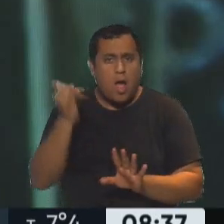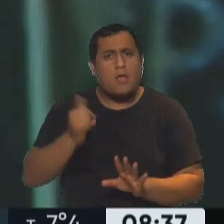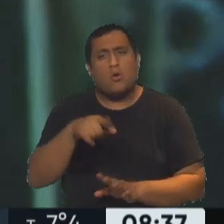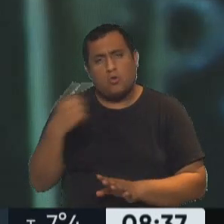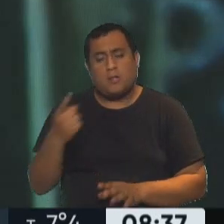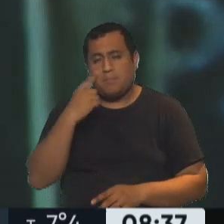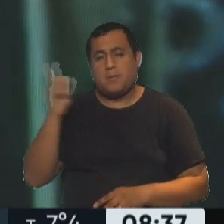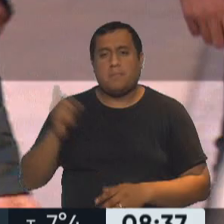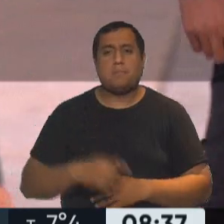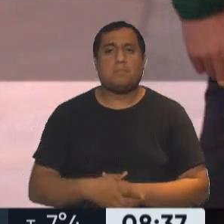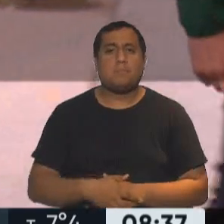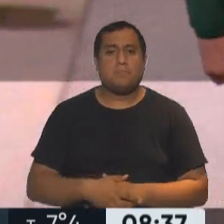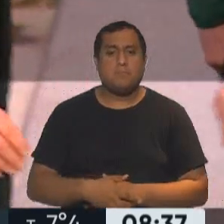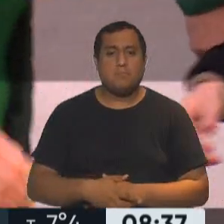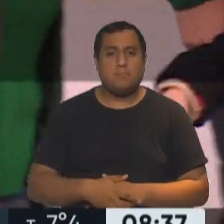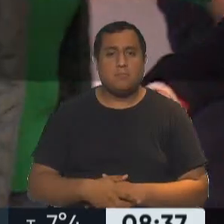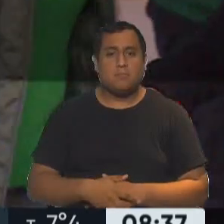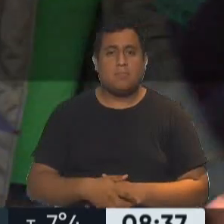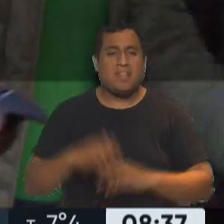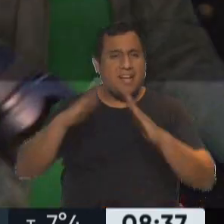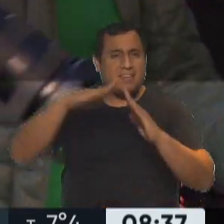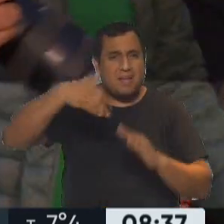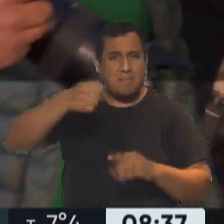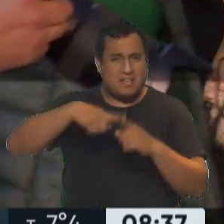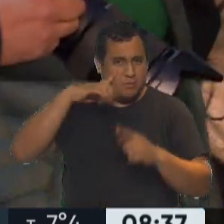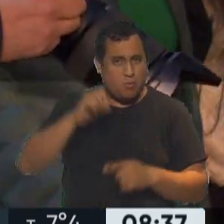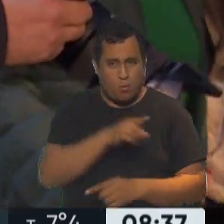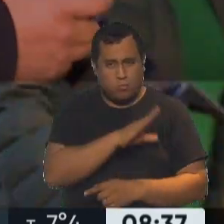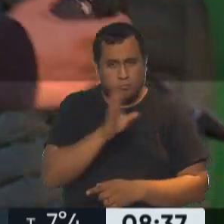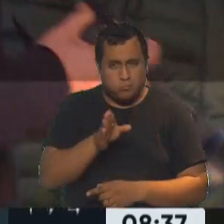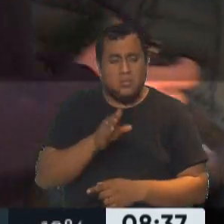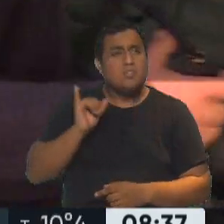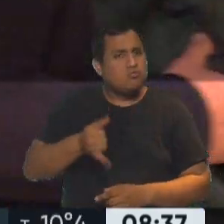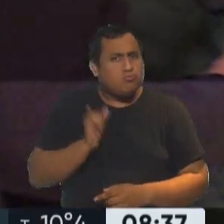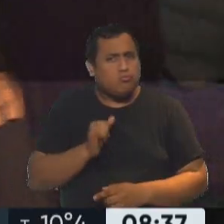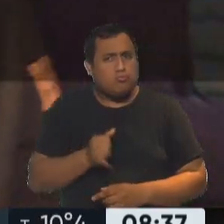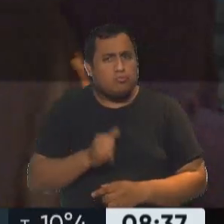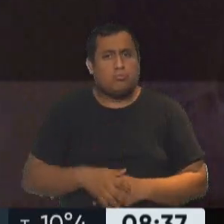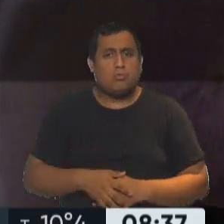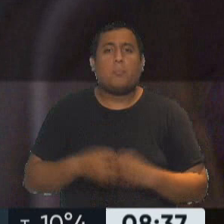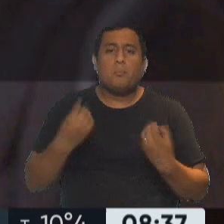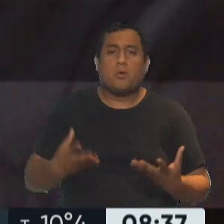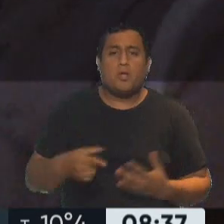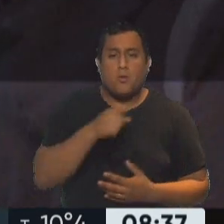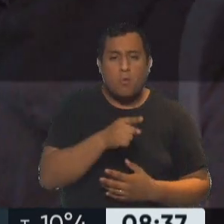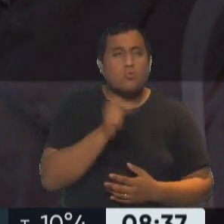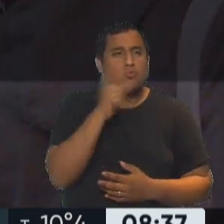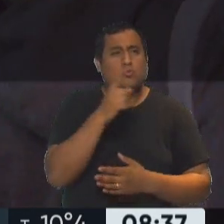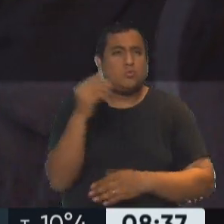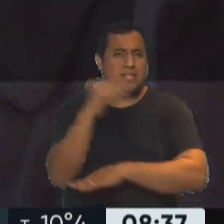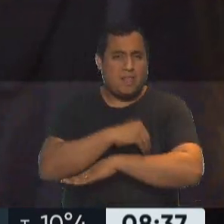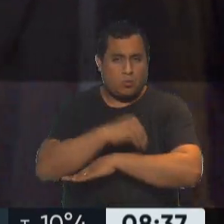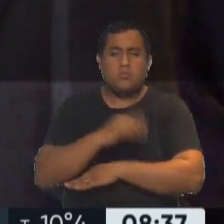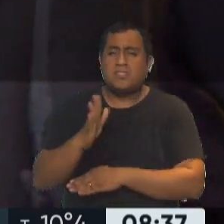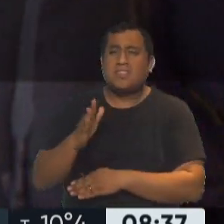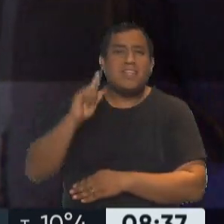que es esta. ¿Pasás todavía por la casa de Máximo? Sí. Claro, pero vos sos de Santa Cruz, ¿no? Sí,